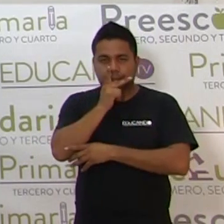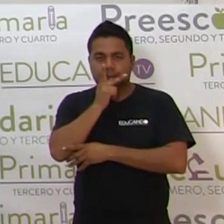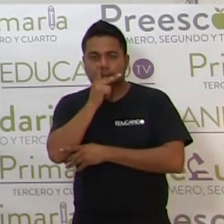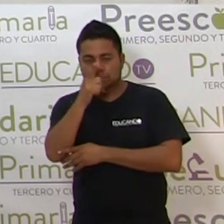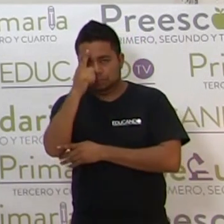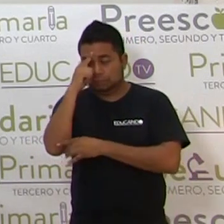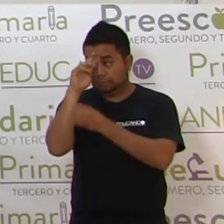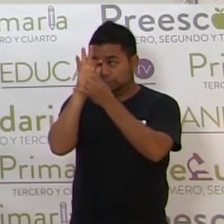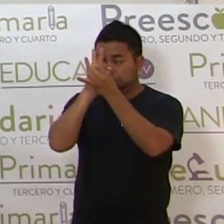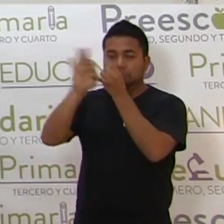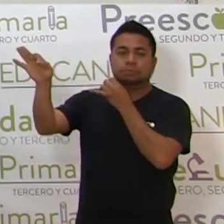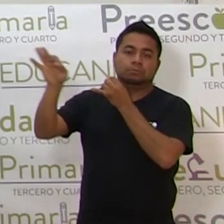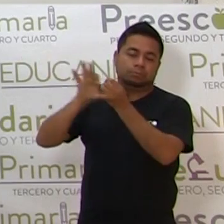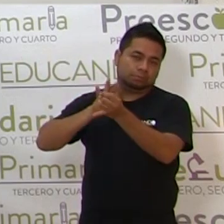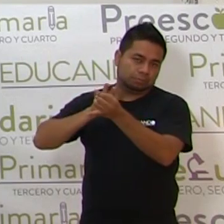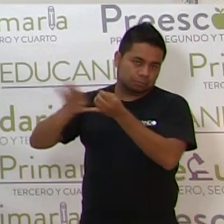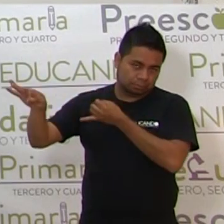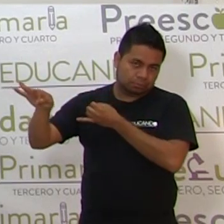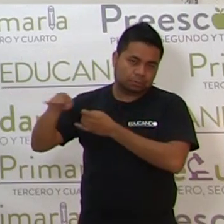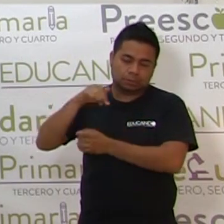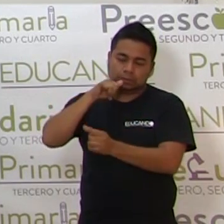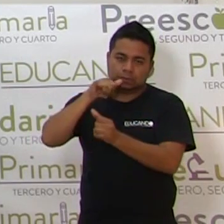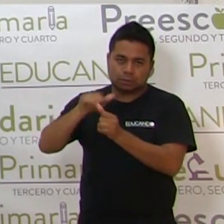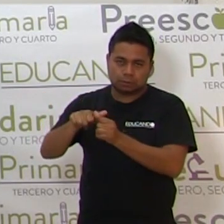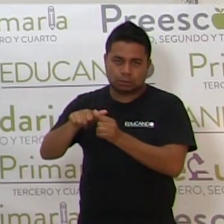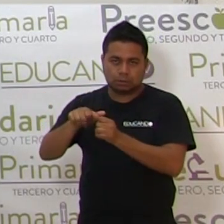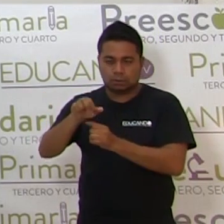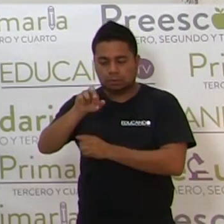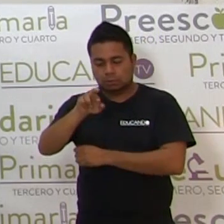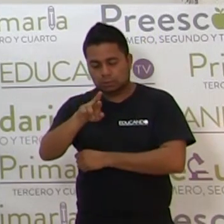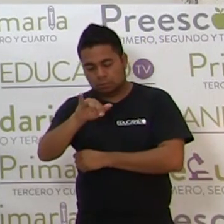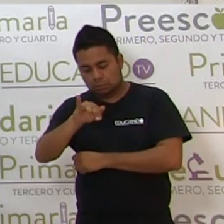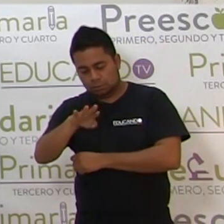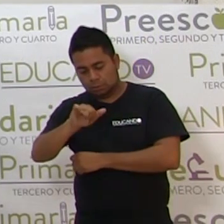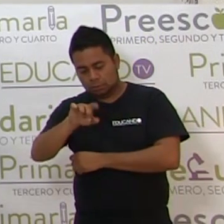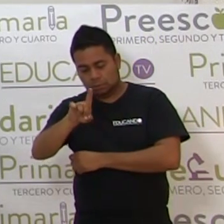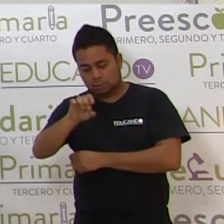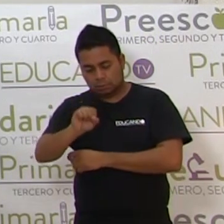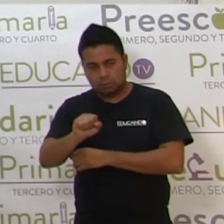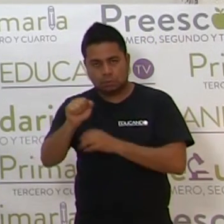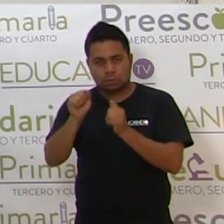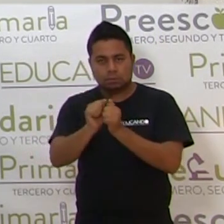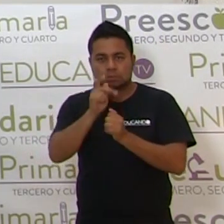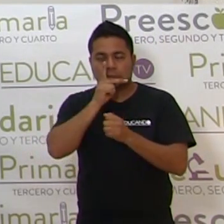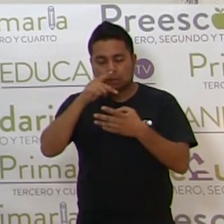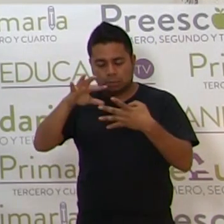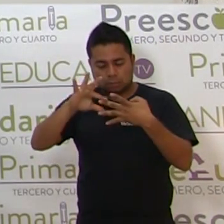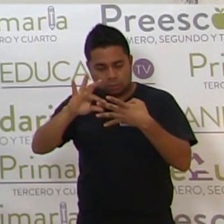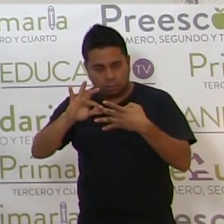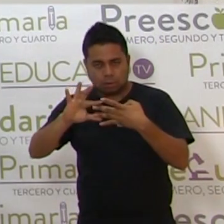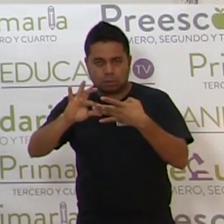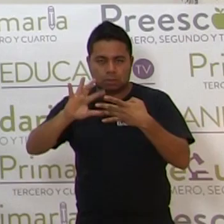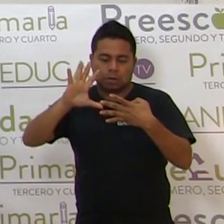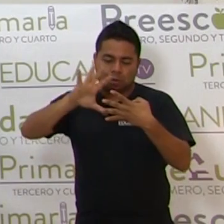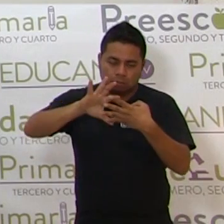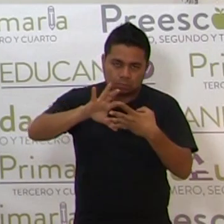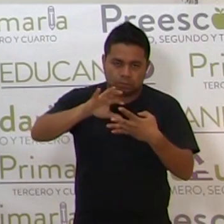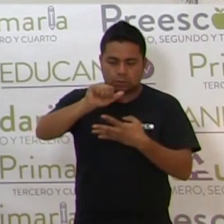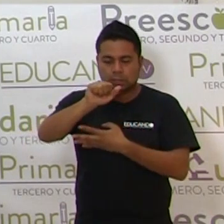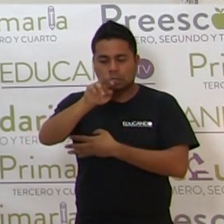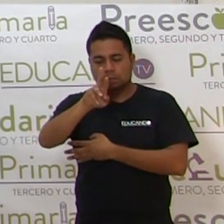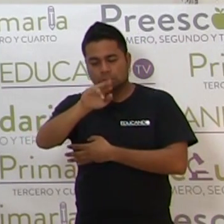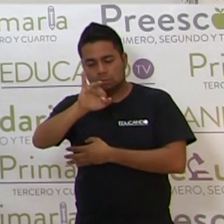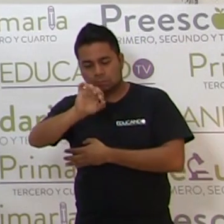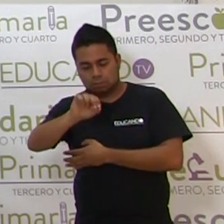a terminar en las últimas letras rimando con la palabra anterior? En este caso, abrigo